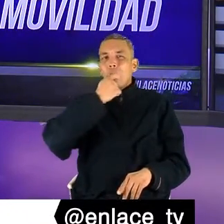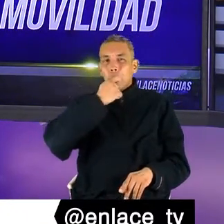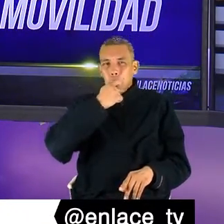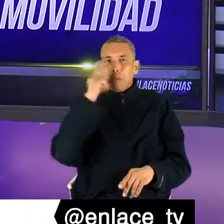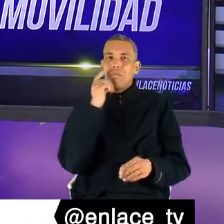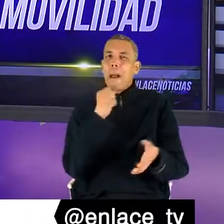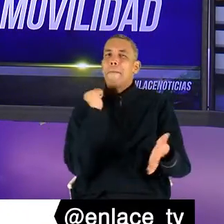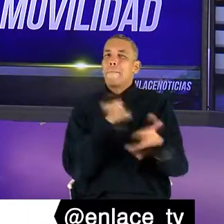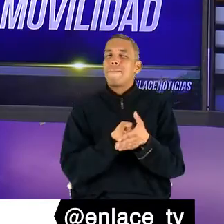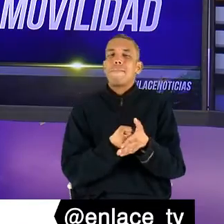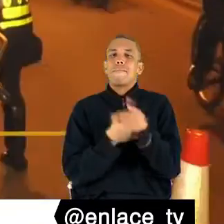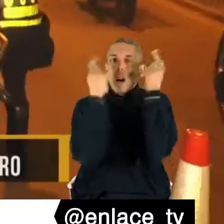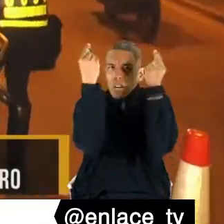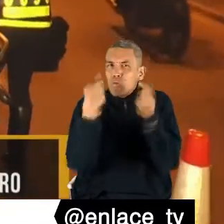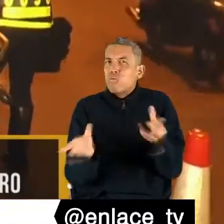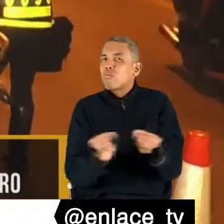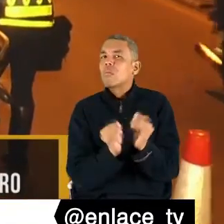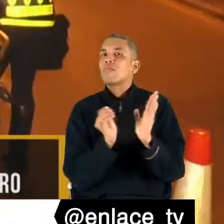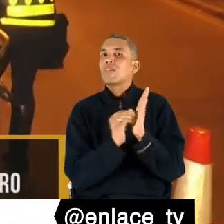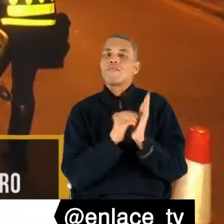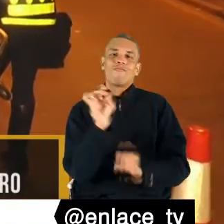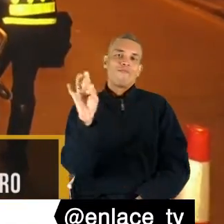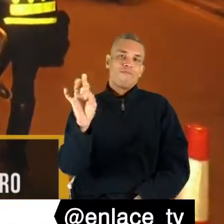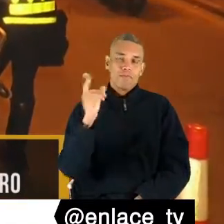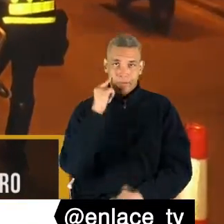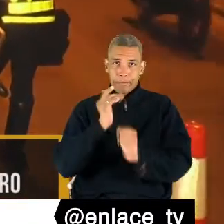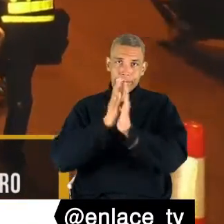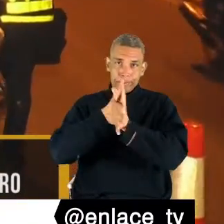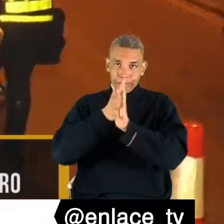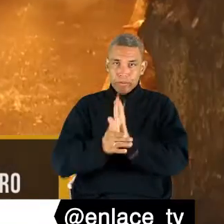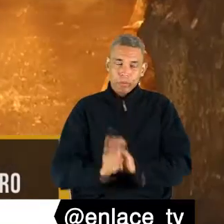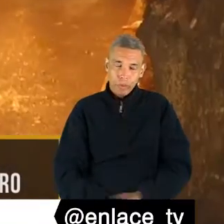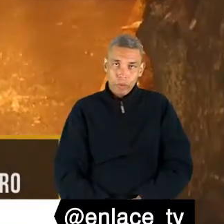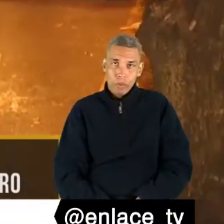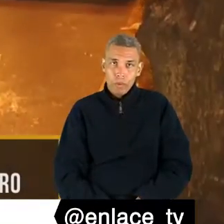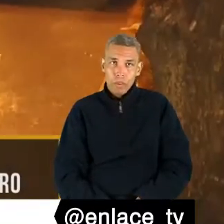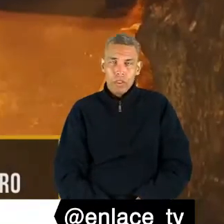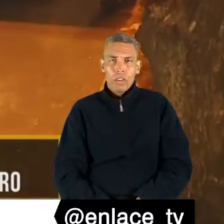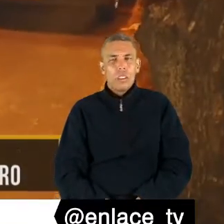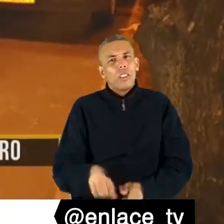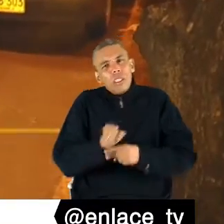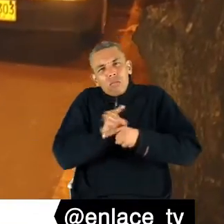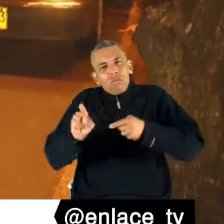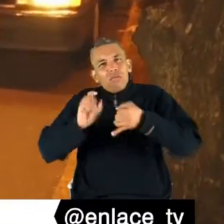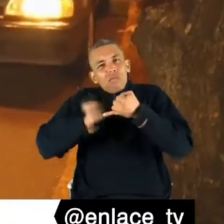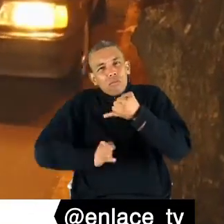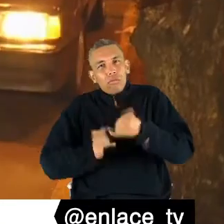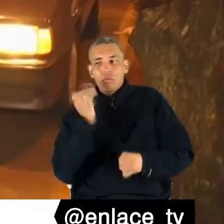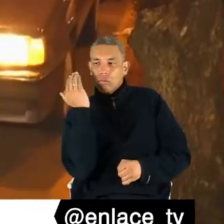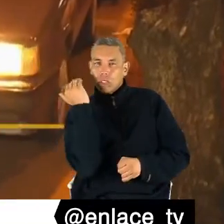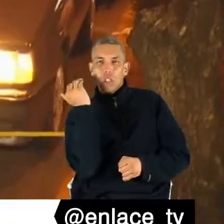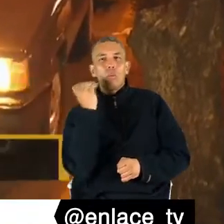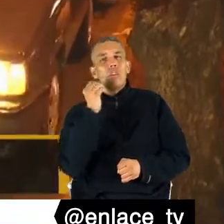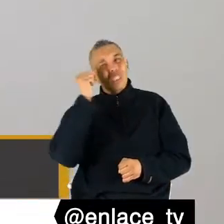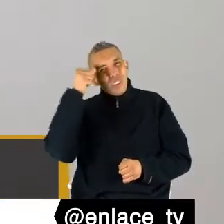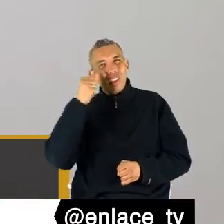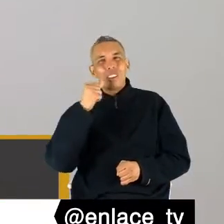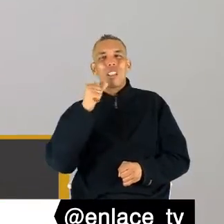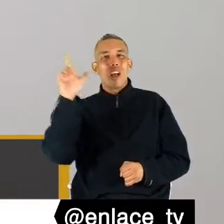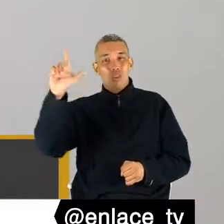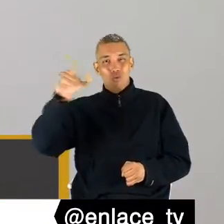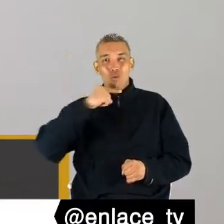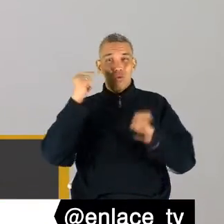Bermeja. Las autoridades de tránsito han presentado balance del comportamiento de la movilidad en el puerto petrolero durante el puente festivo. Efectivamente,